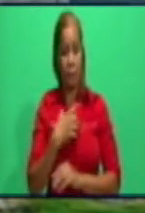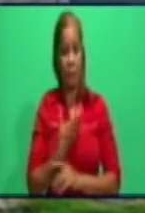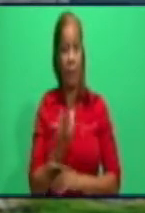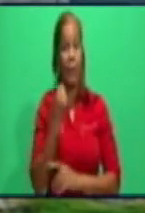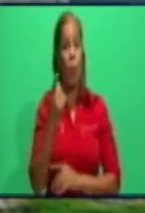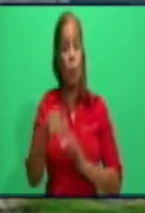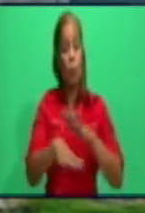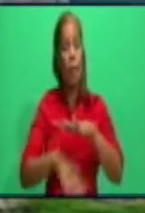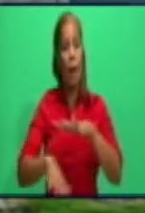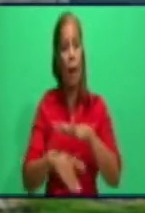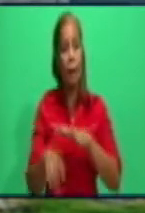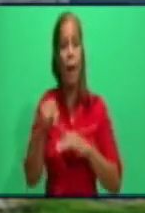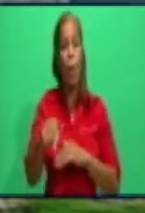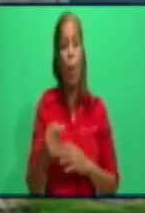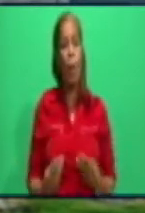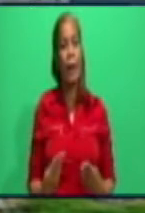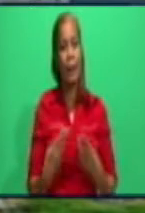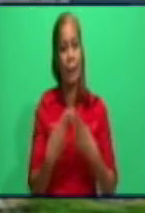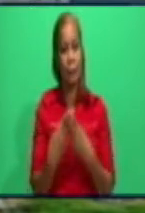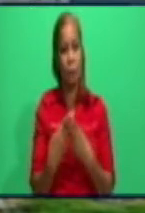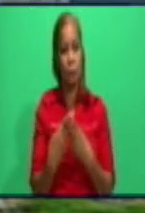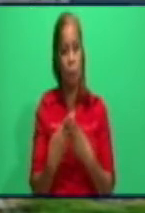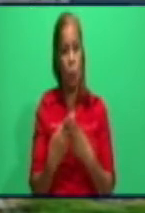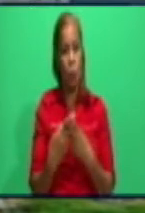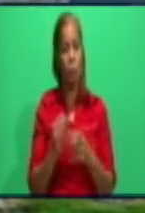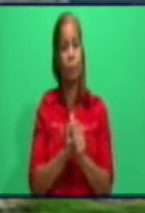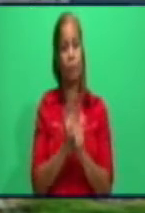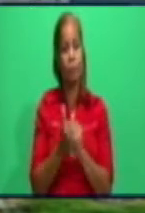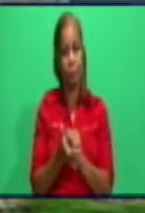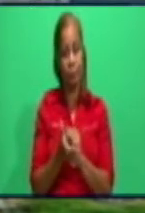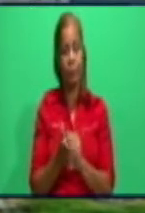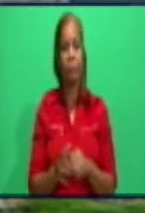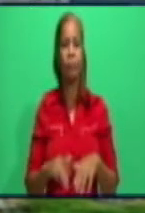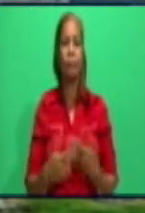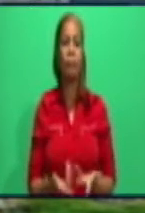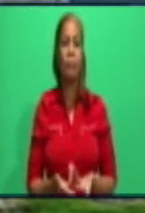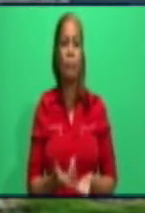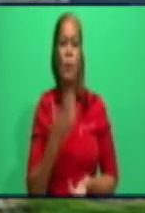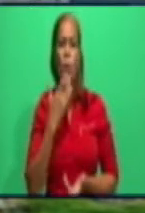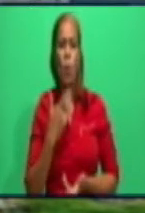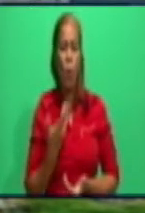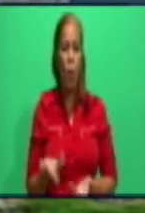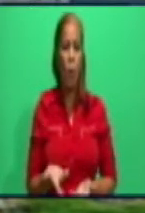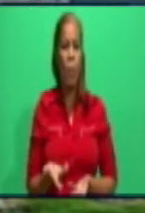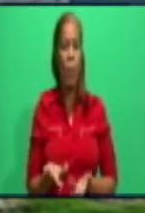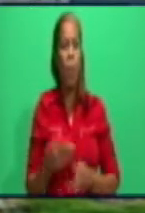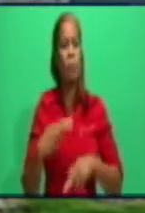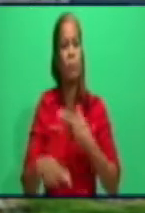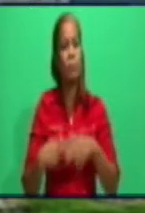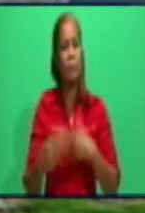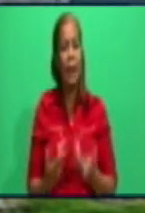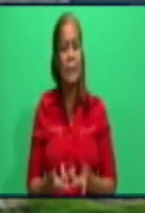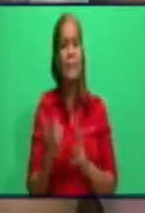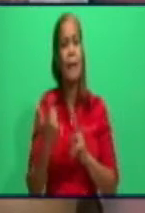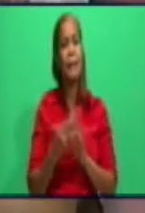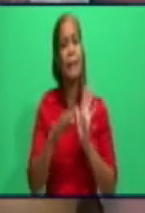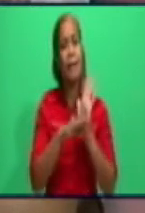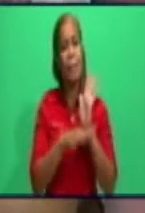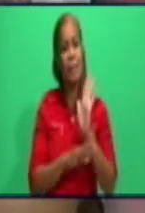un evento de transmisión. ¿Cómo sucede este evento de transmisión, doctor, y qué medidas han